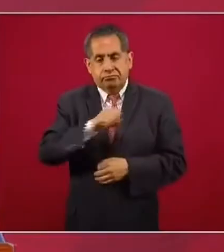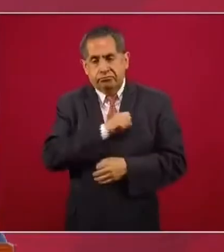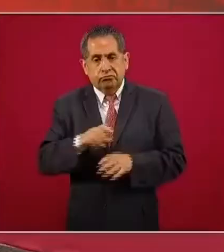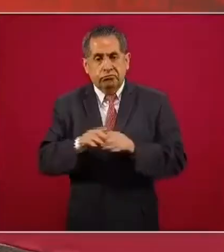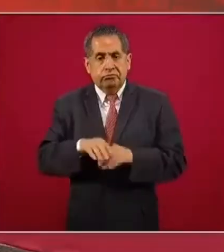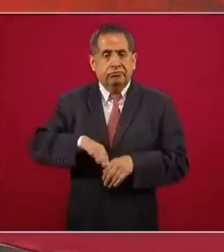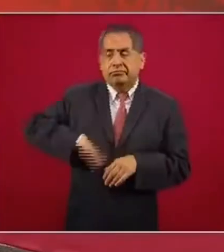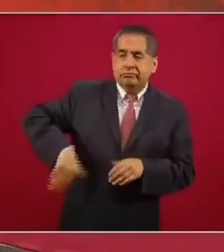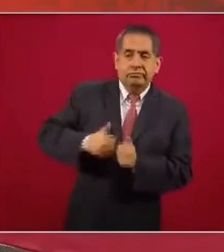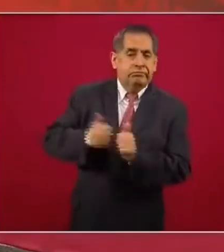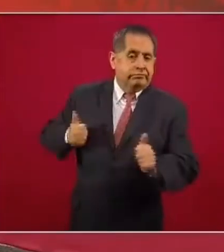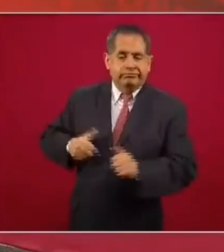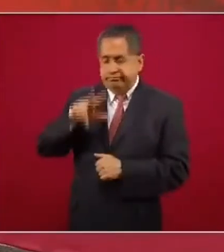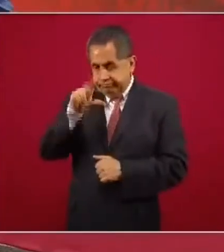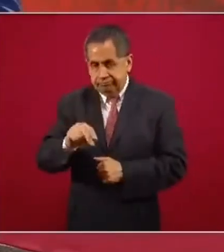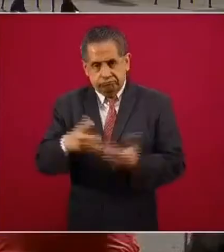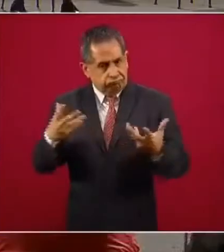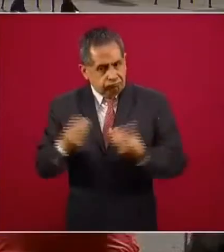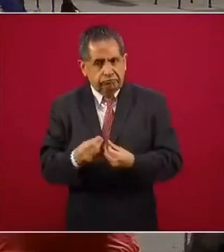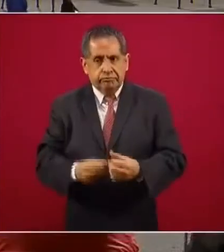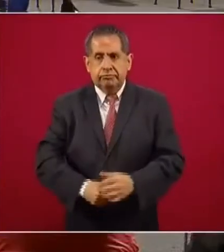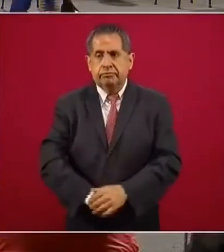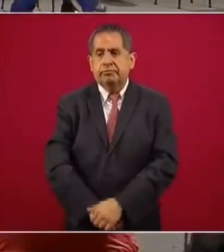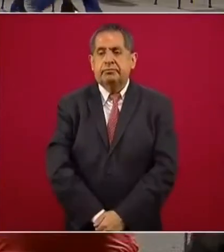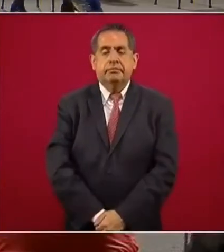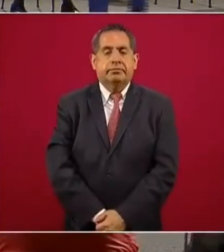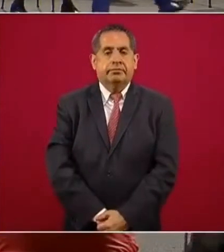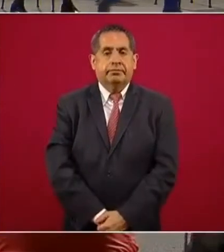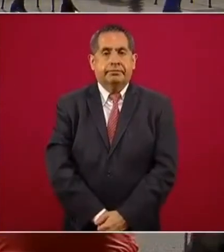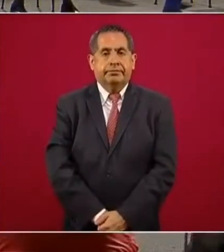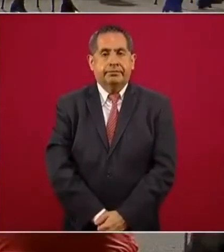dejar a nadie atrás. Muchas gracias. Permiso.